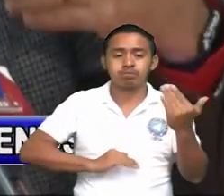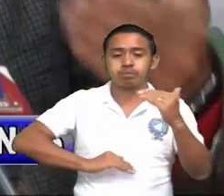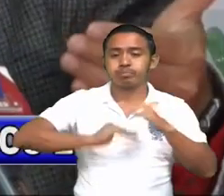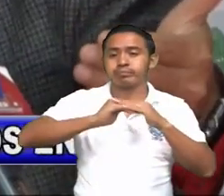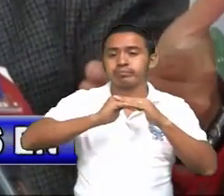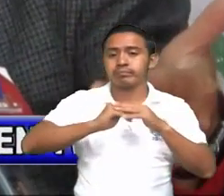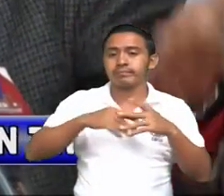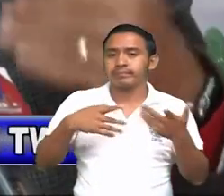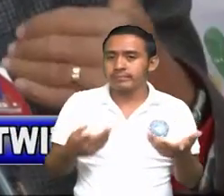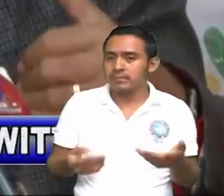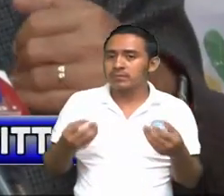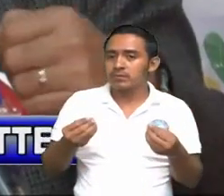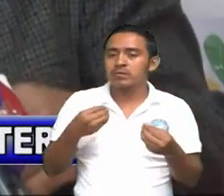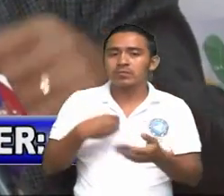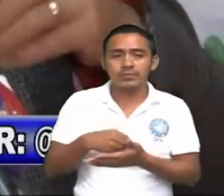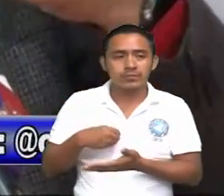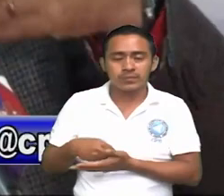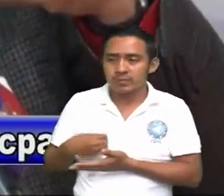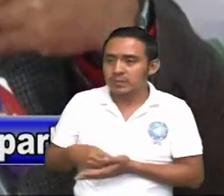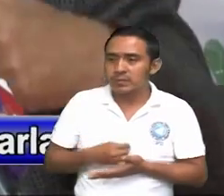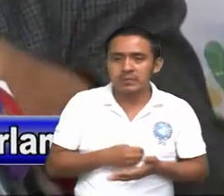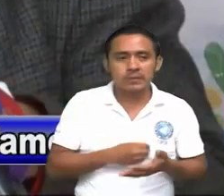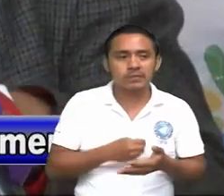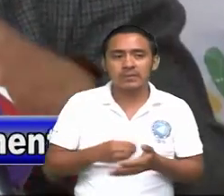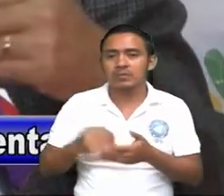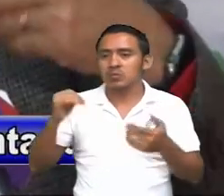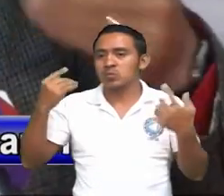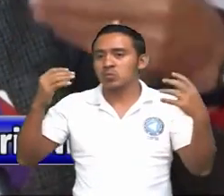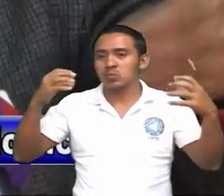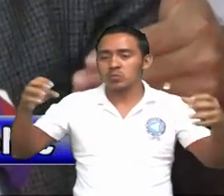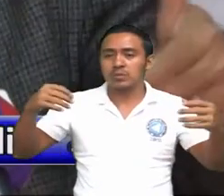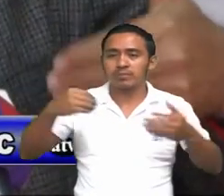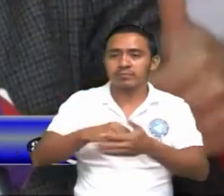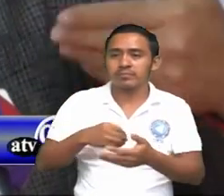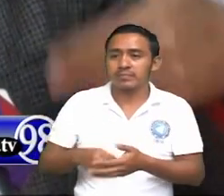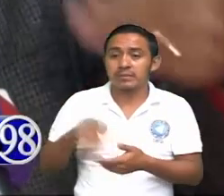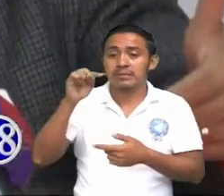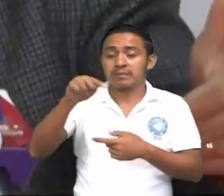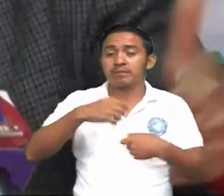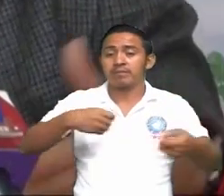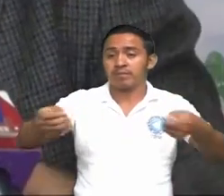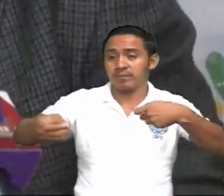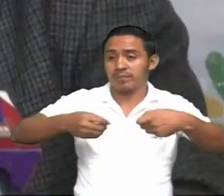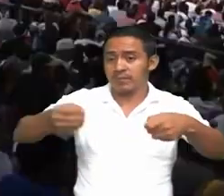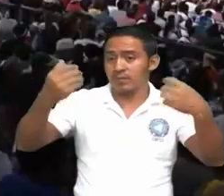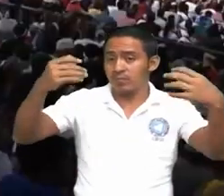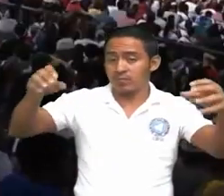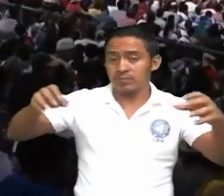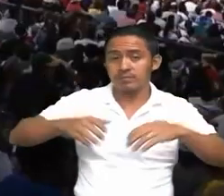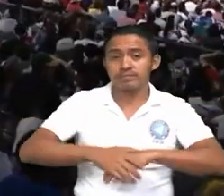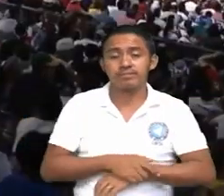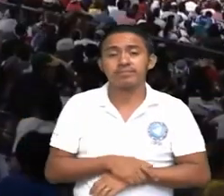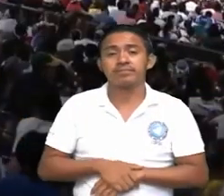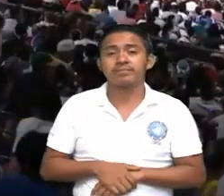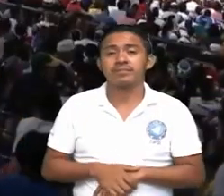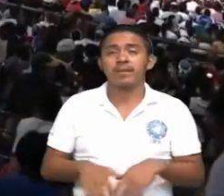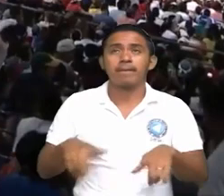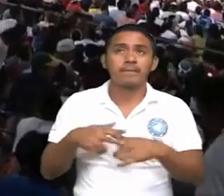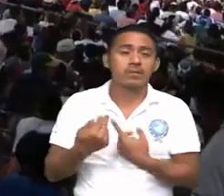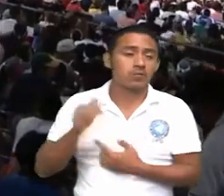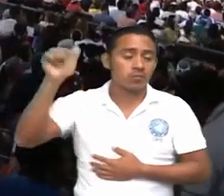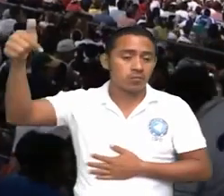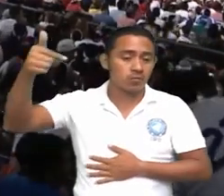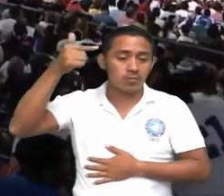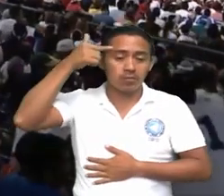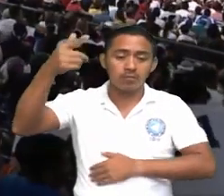pero además hubo un consumo extraordinario de todos los empresarios que ahí distribuyen productos, ¿no? Desde el retorno al gobierno